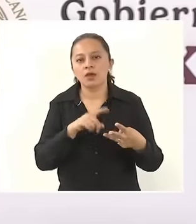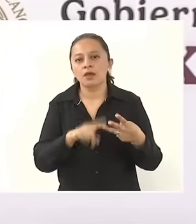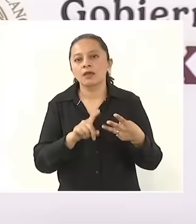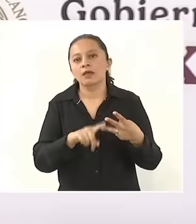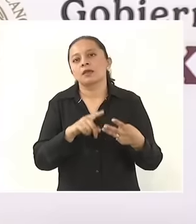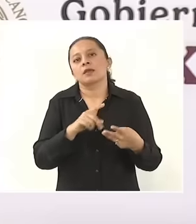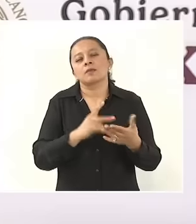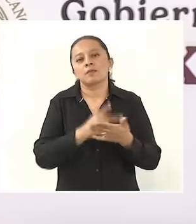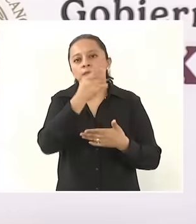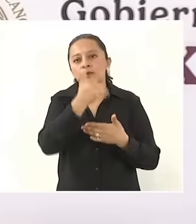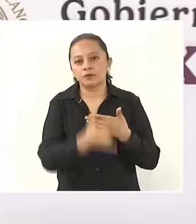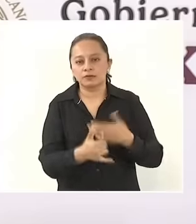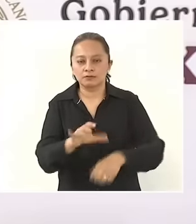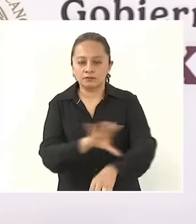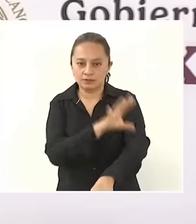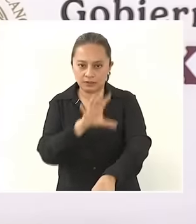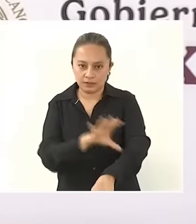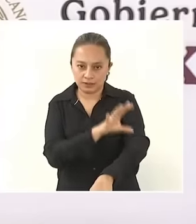Querétaro.